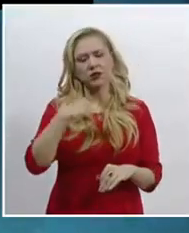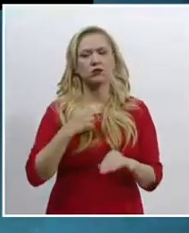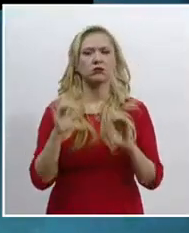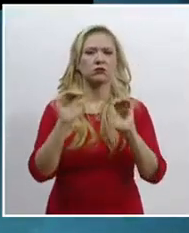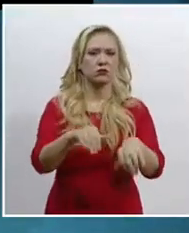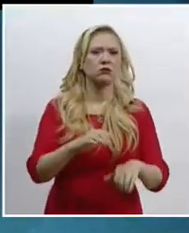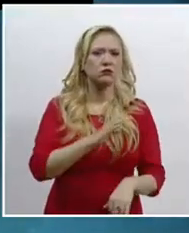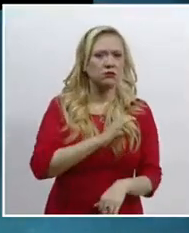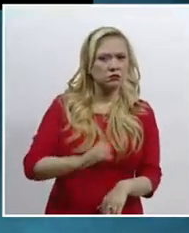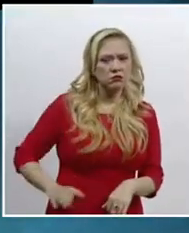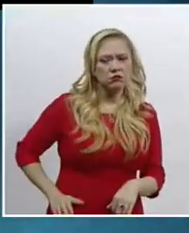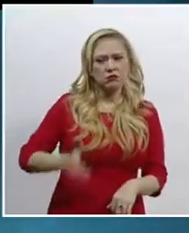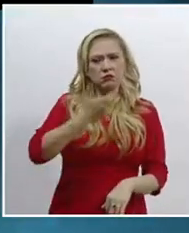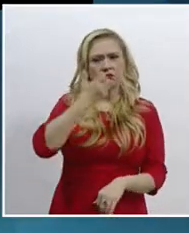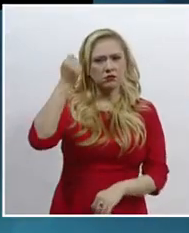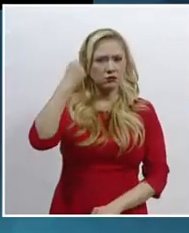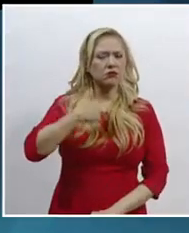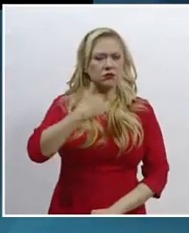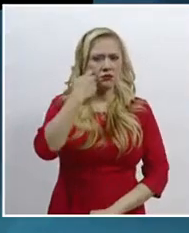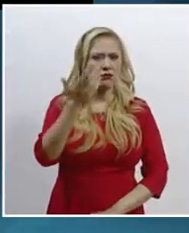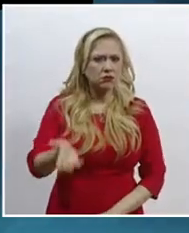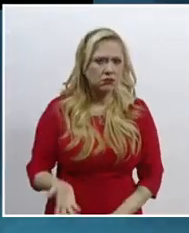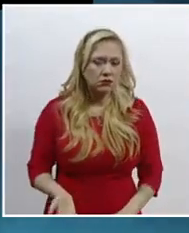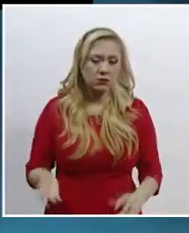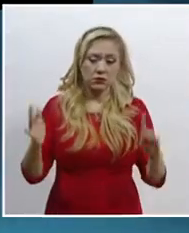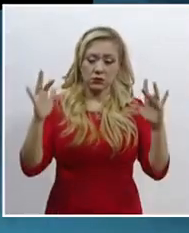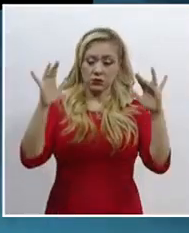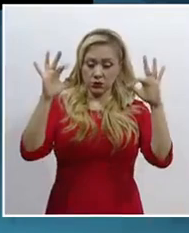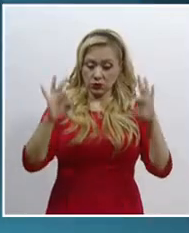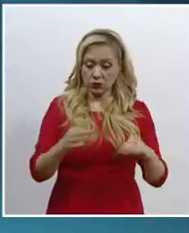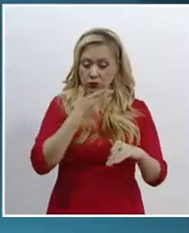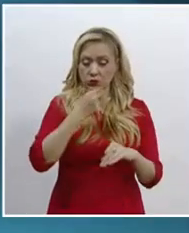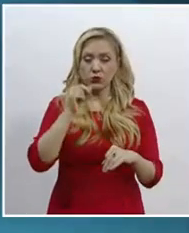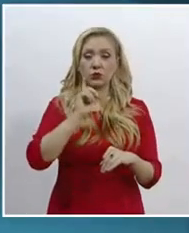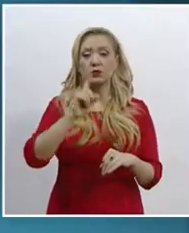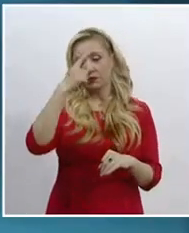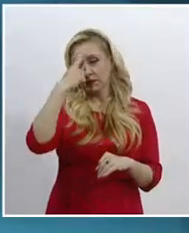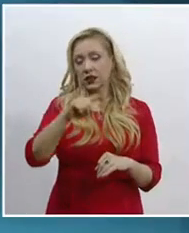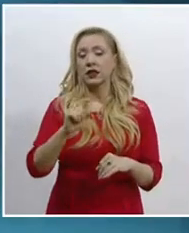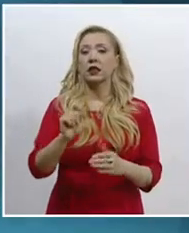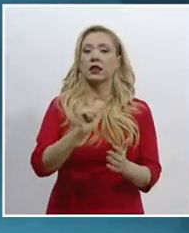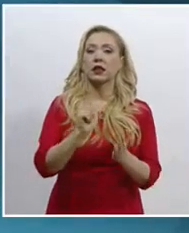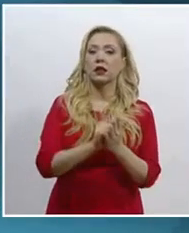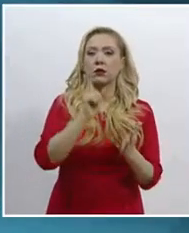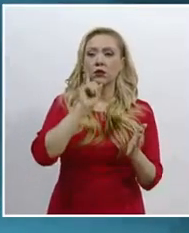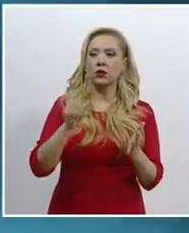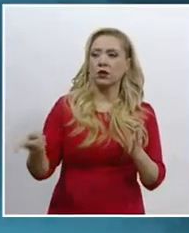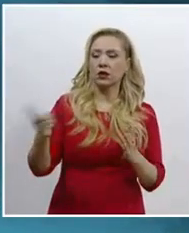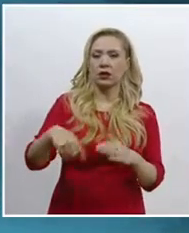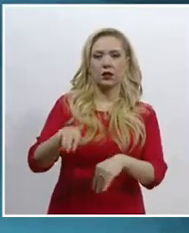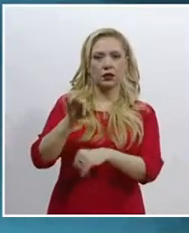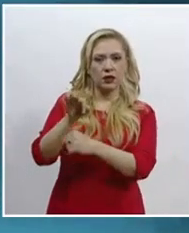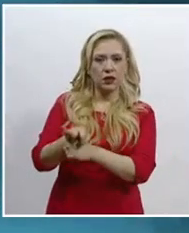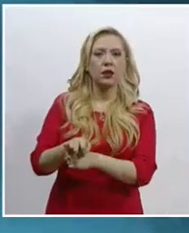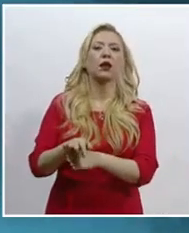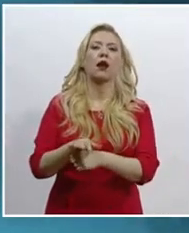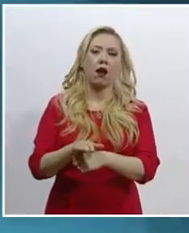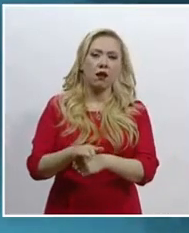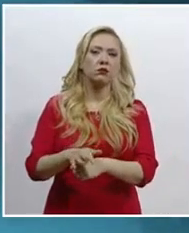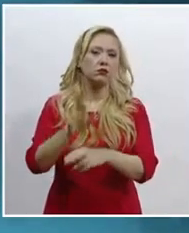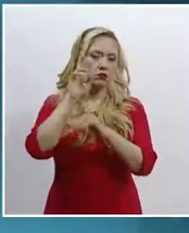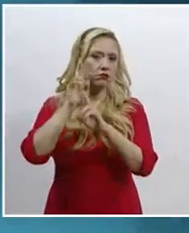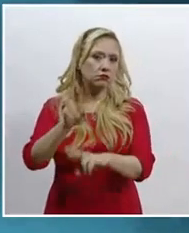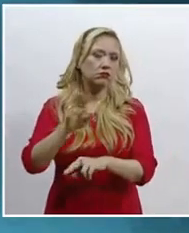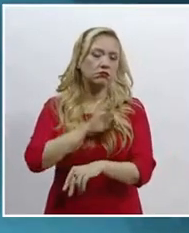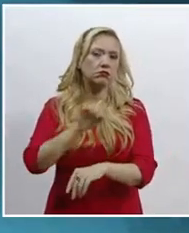candidaturas. Detalla que la paridad de género produce un impacto colateral en la esfera jurídica de las mujeres, lo que genera su interés legítimo